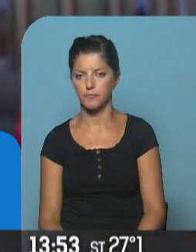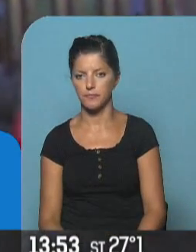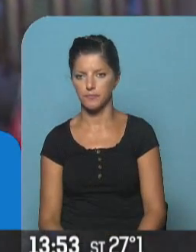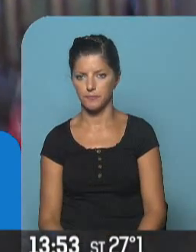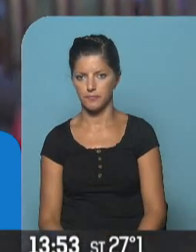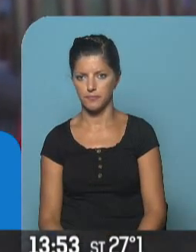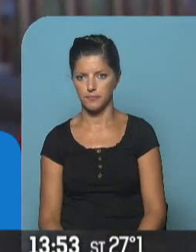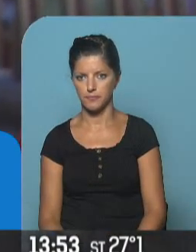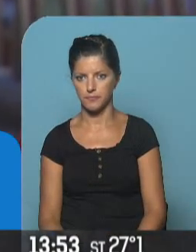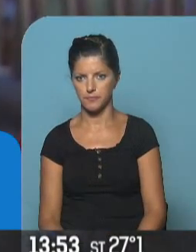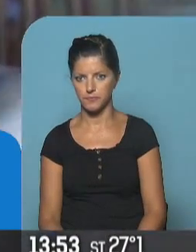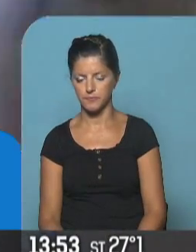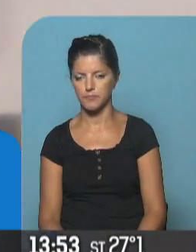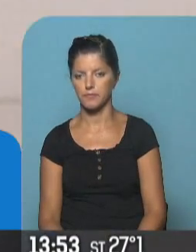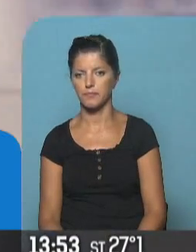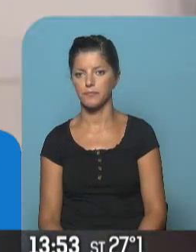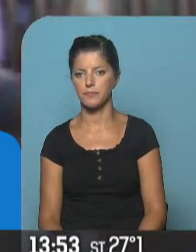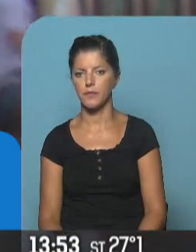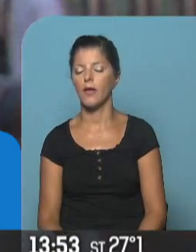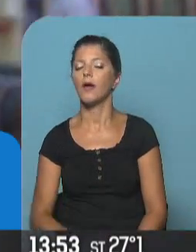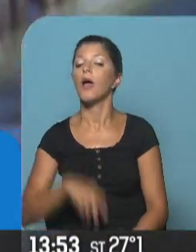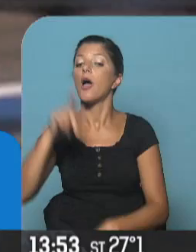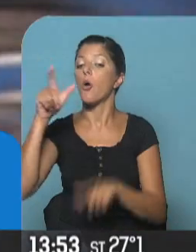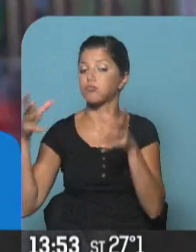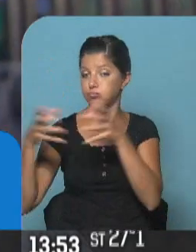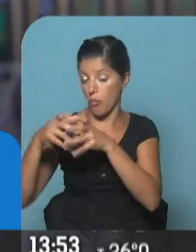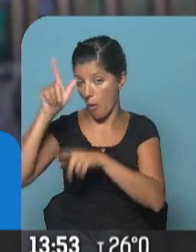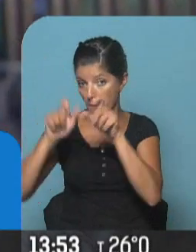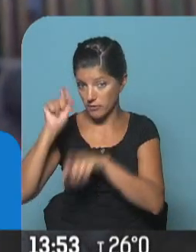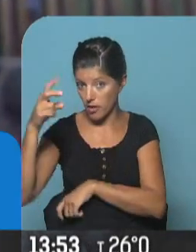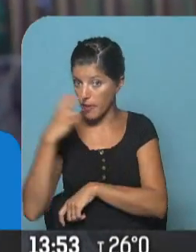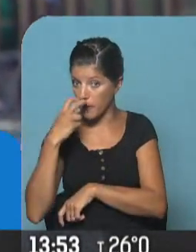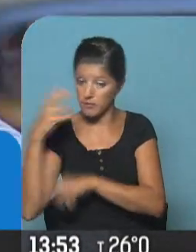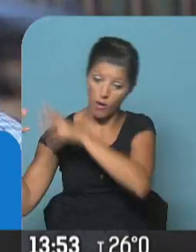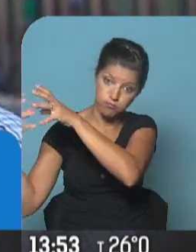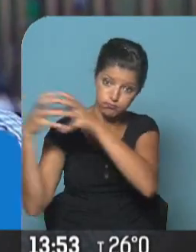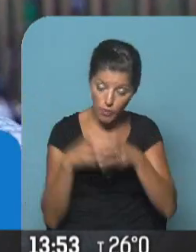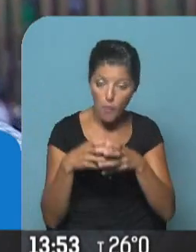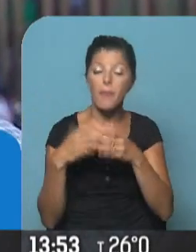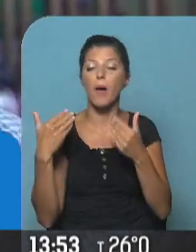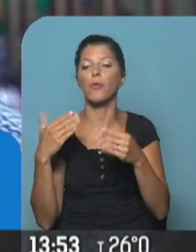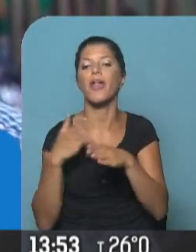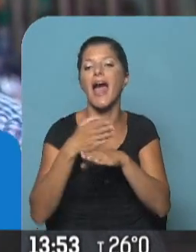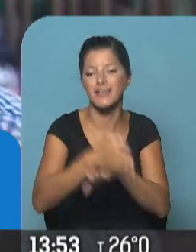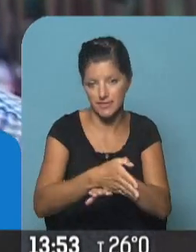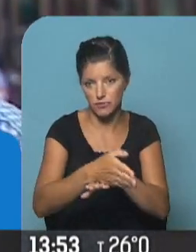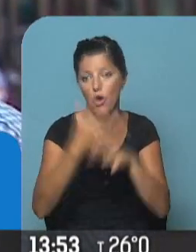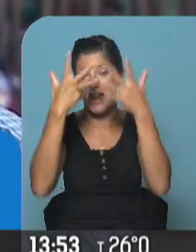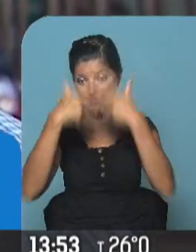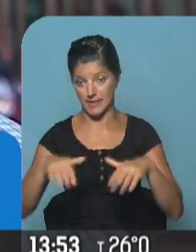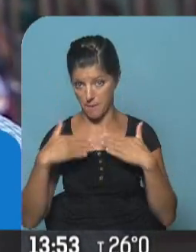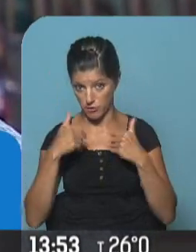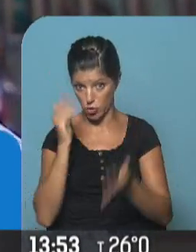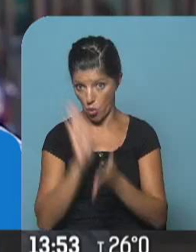generaban una suerte de contingentes desde Bolivia hacia aquí para venir a atenderse en el sistema